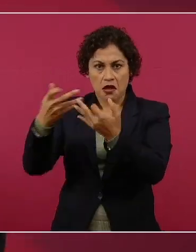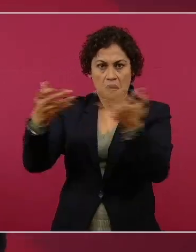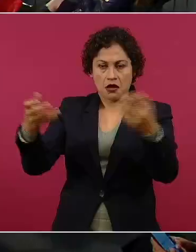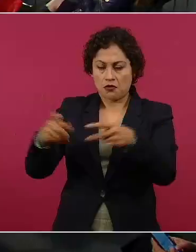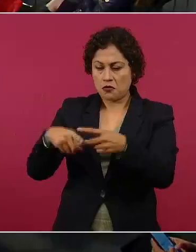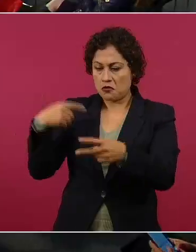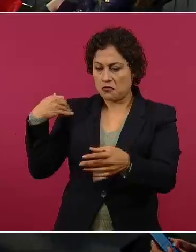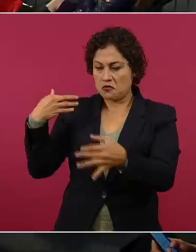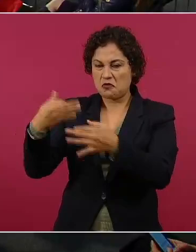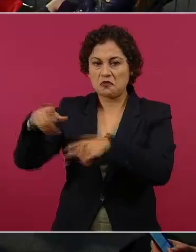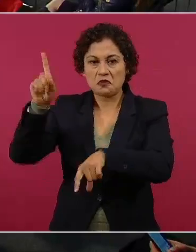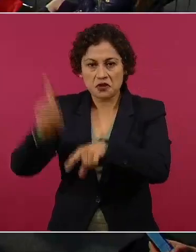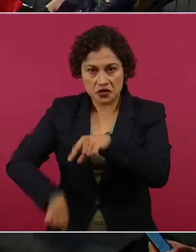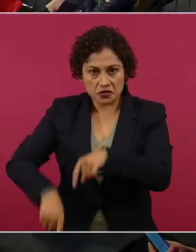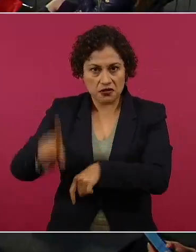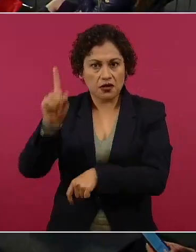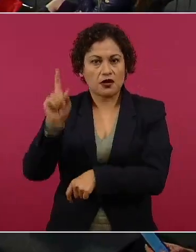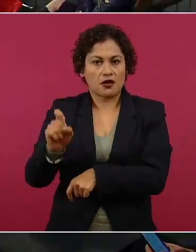agua.